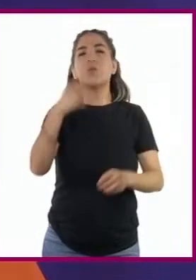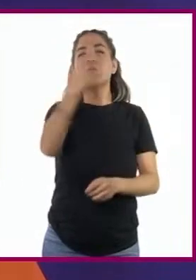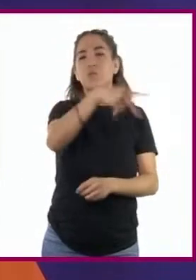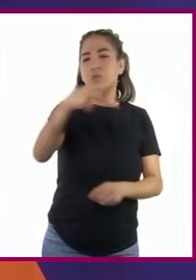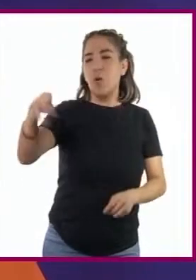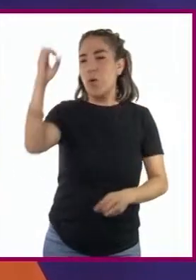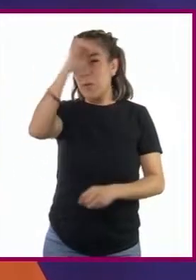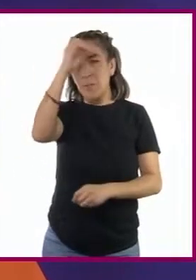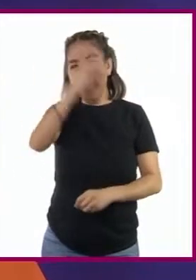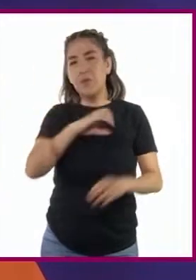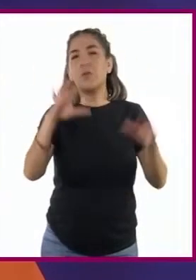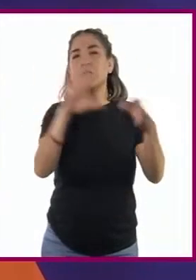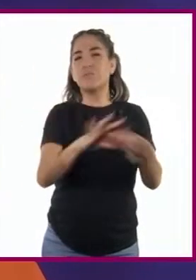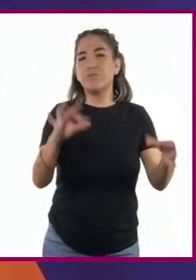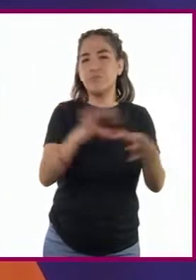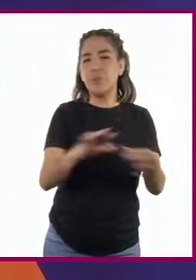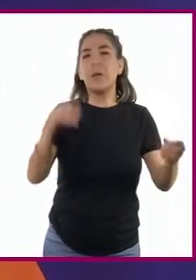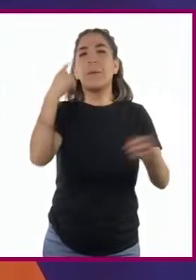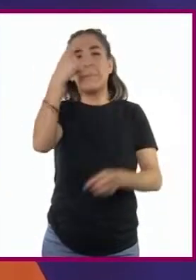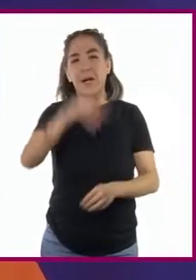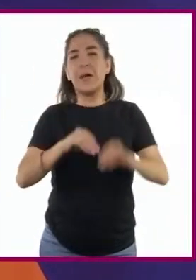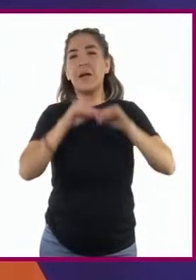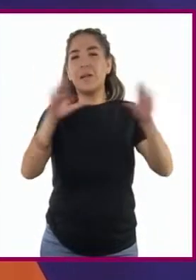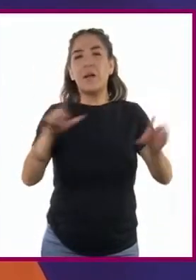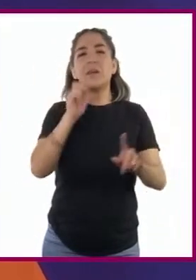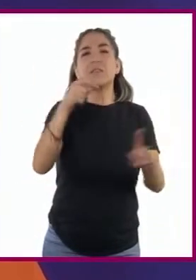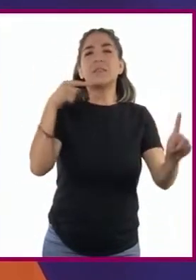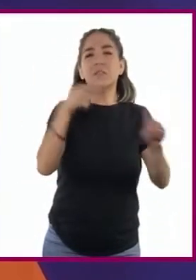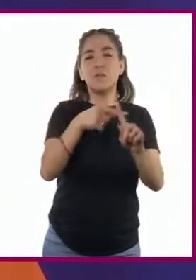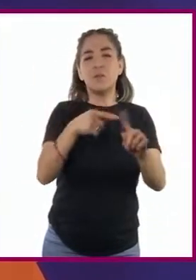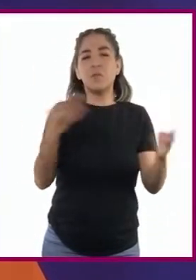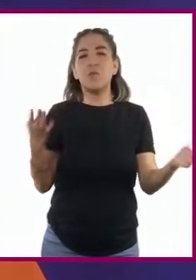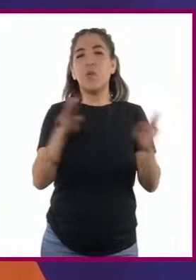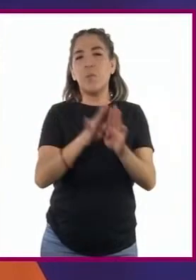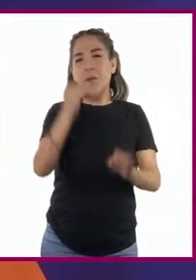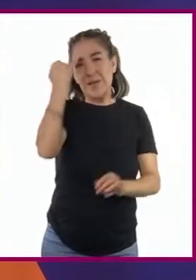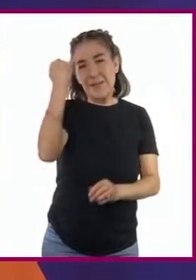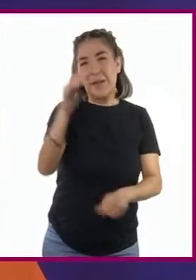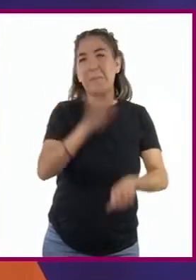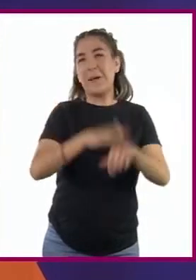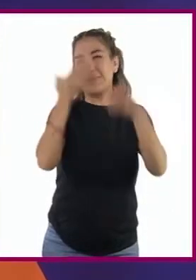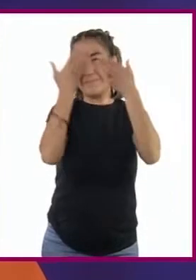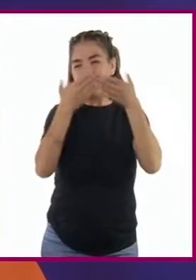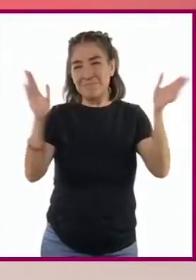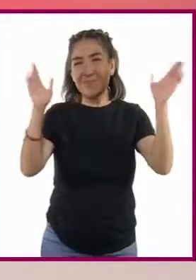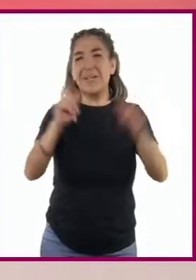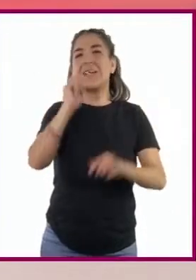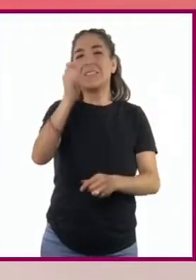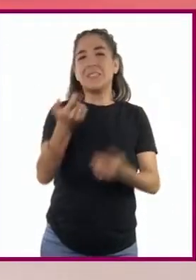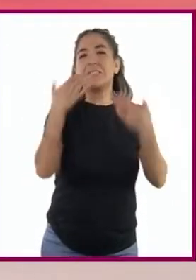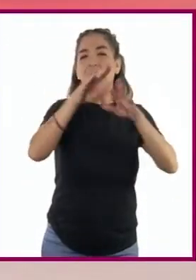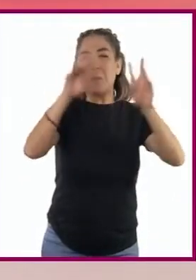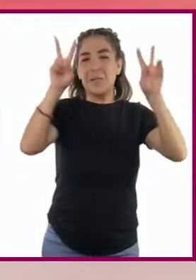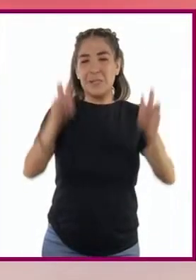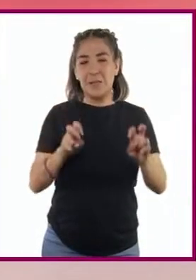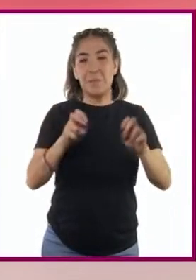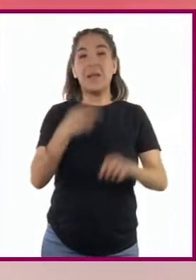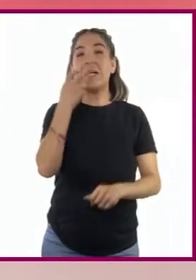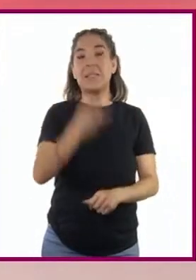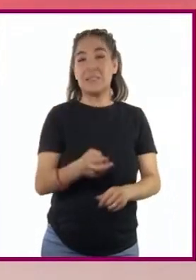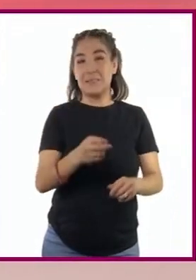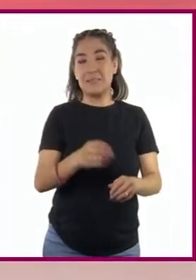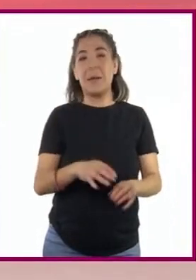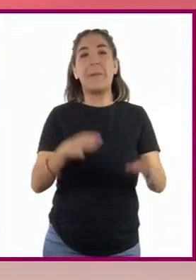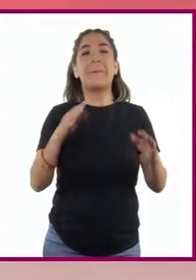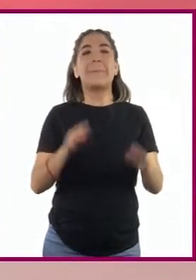y explicaciones claras con la finalidad de tener una visión más amplia de lo tratado. En una mesa redonda,